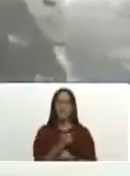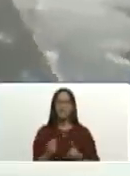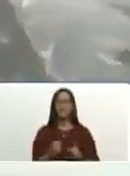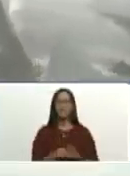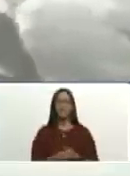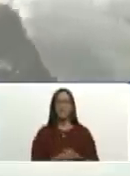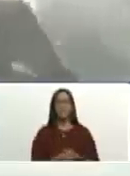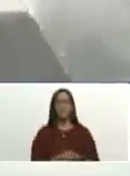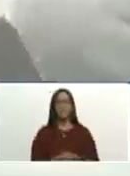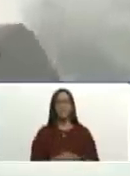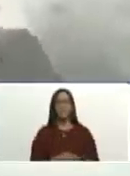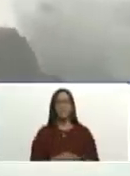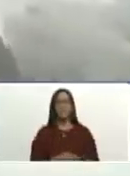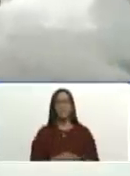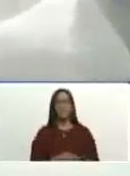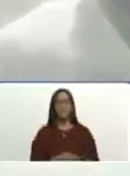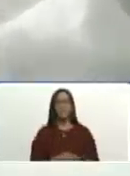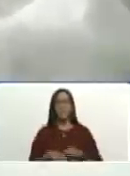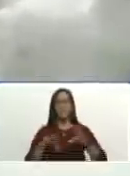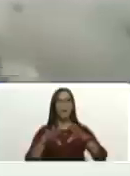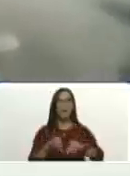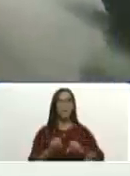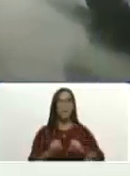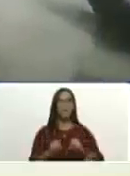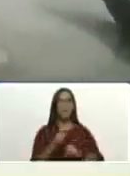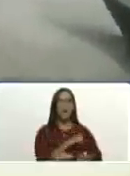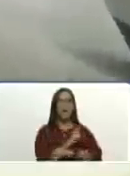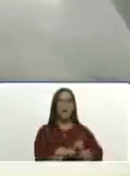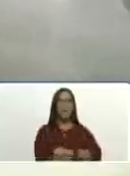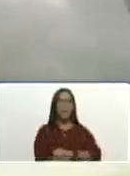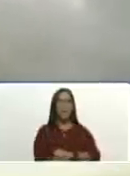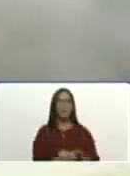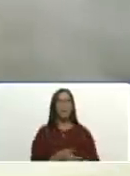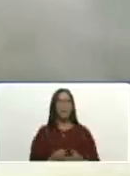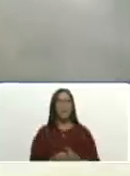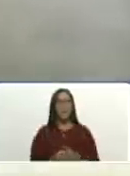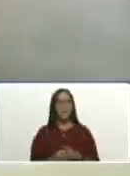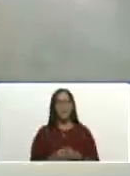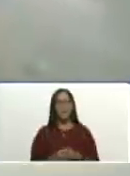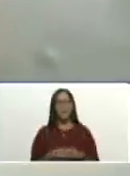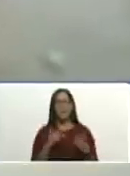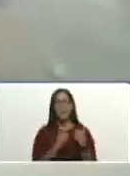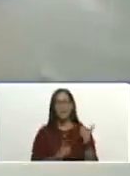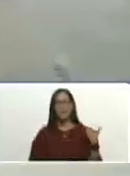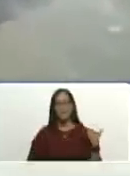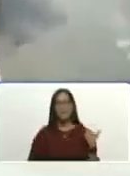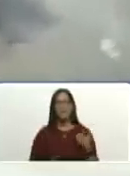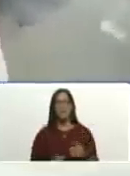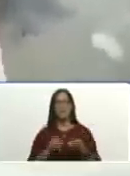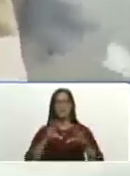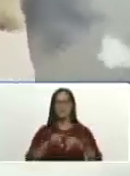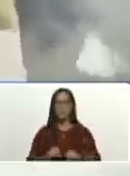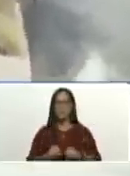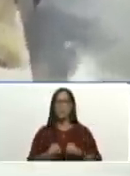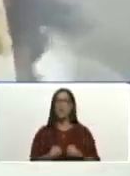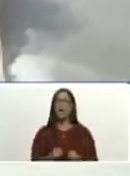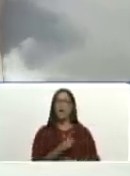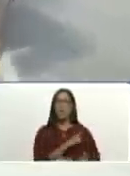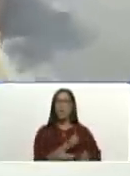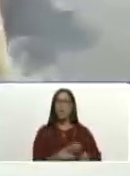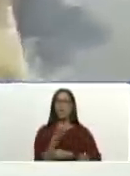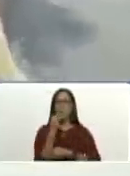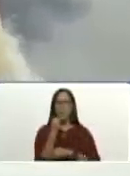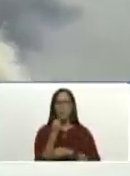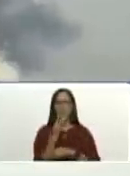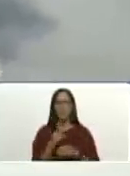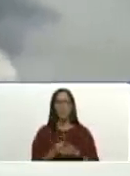Estado, de asalto al Poder Ejecutivo Nacional, de asalto al poder de Miraflores,